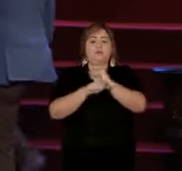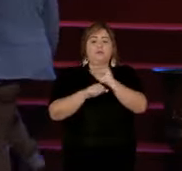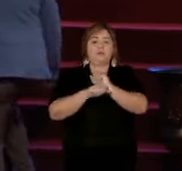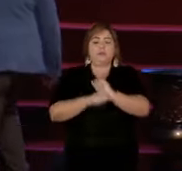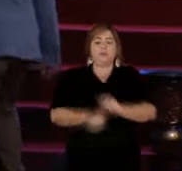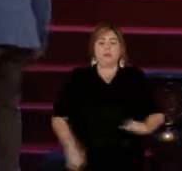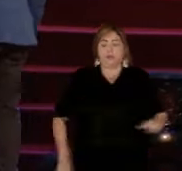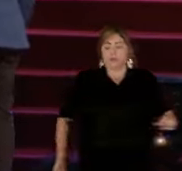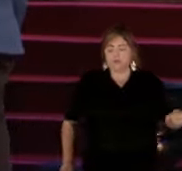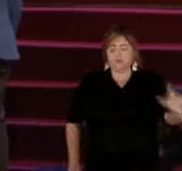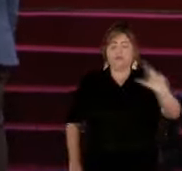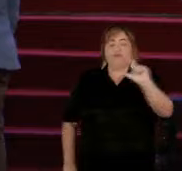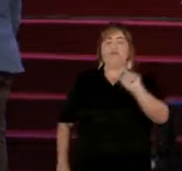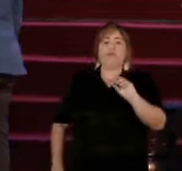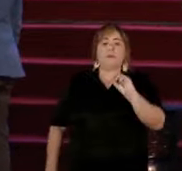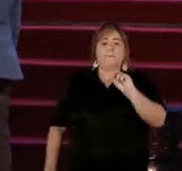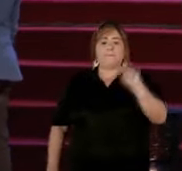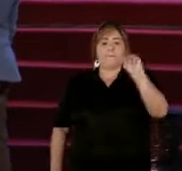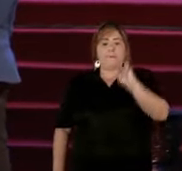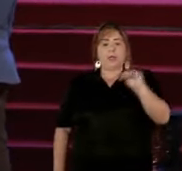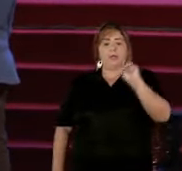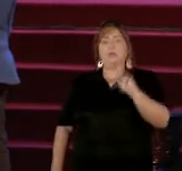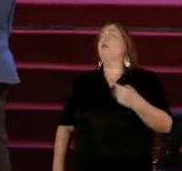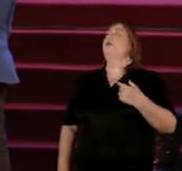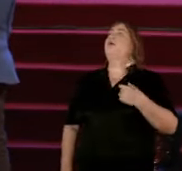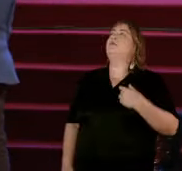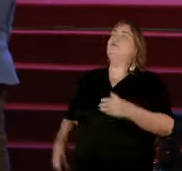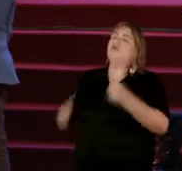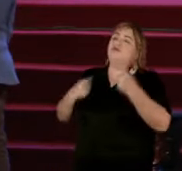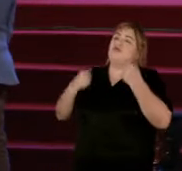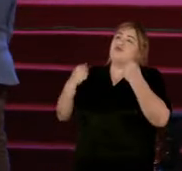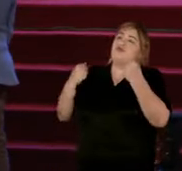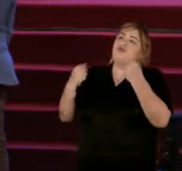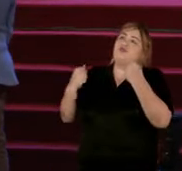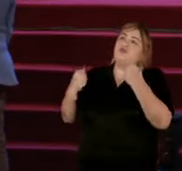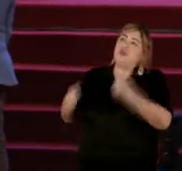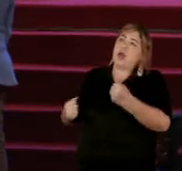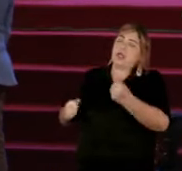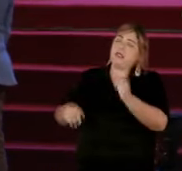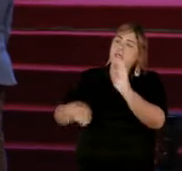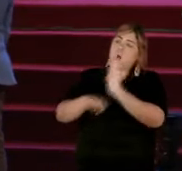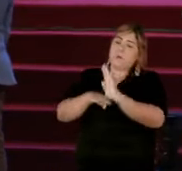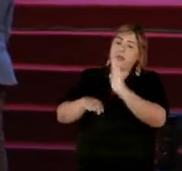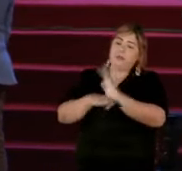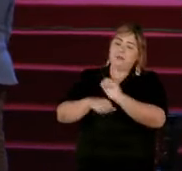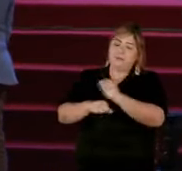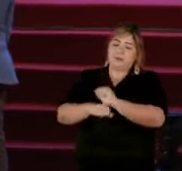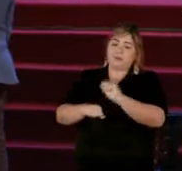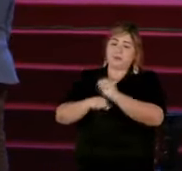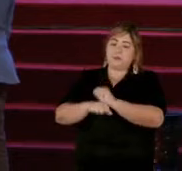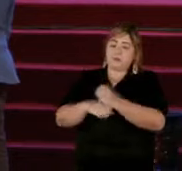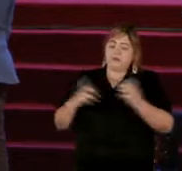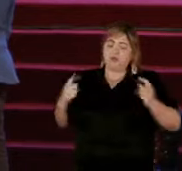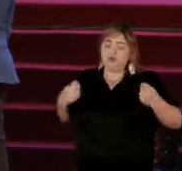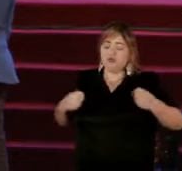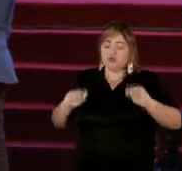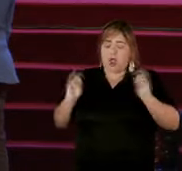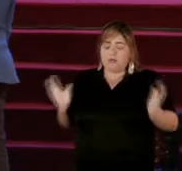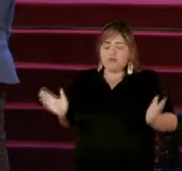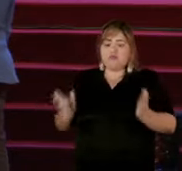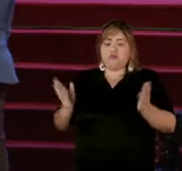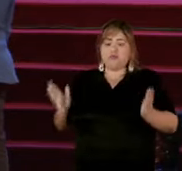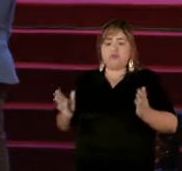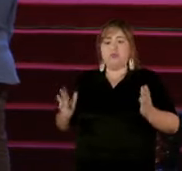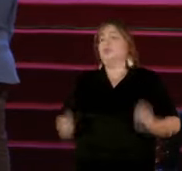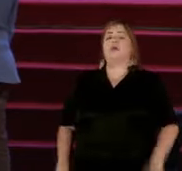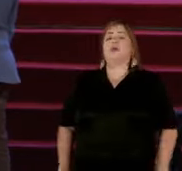y vamos para el martes. El martes sigues ahí fuertemente en tu compañía trabajando, te estás esforzando, ¿sí o no? Amén. Y sigues